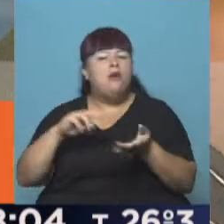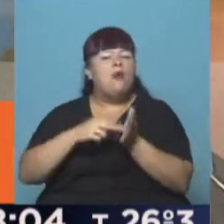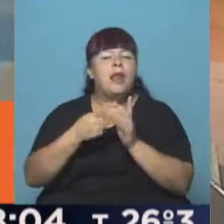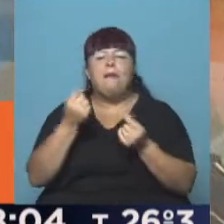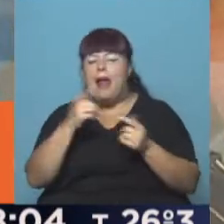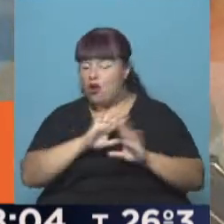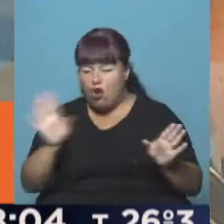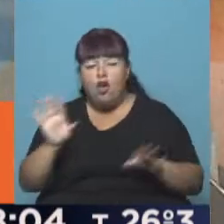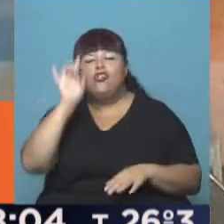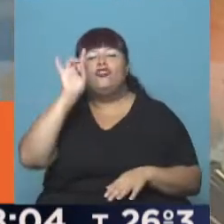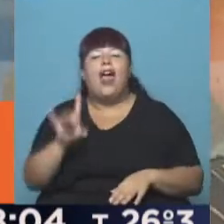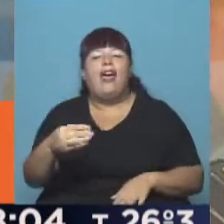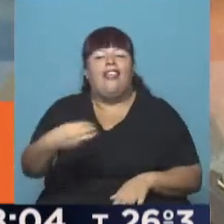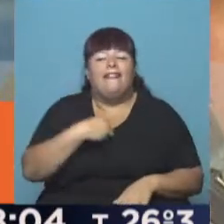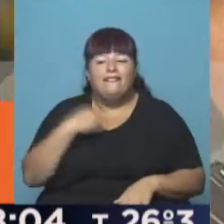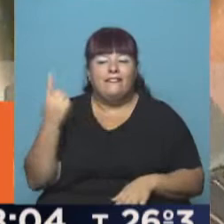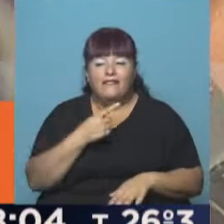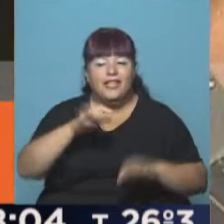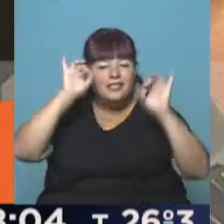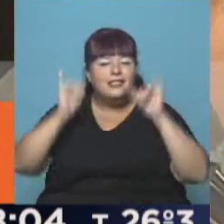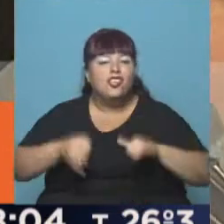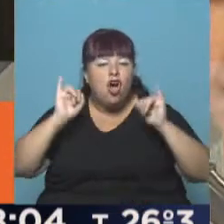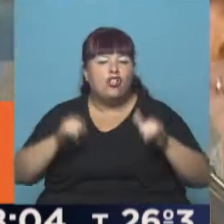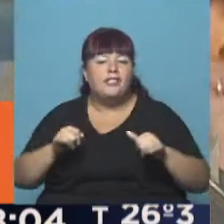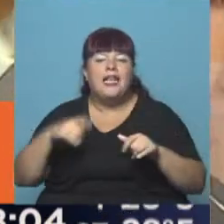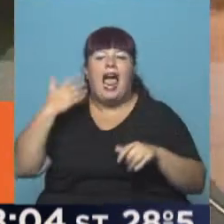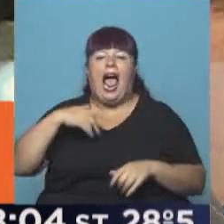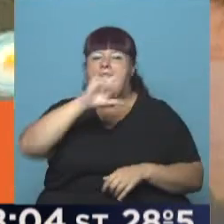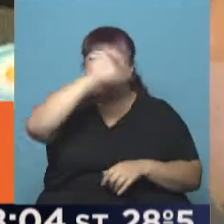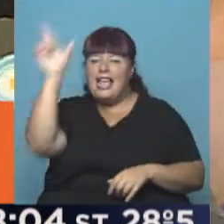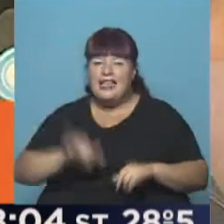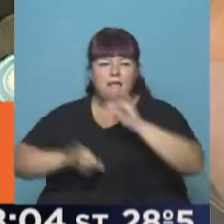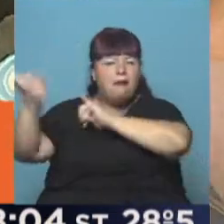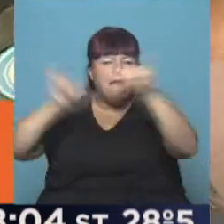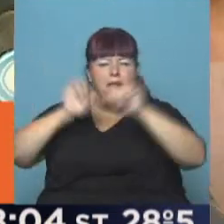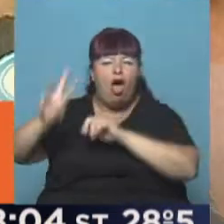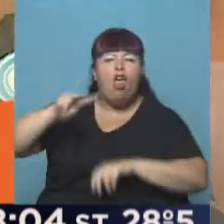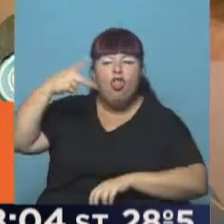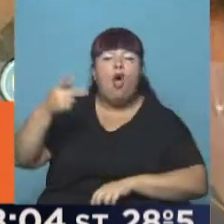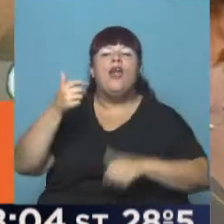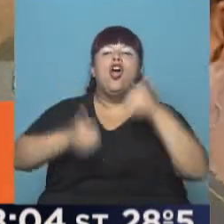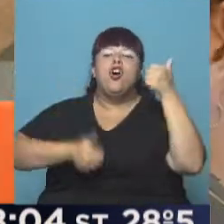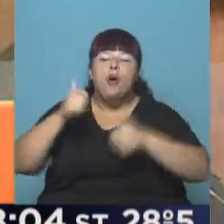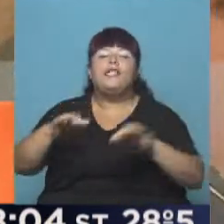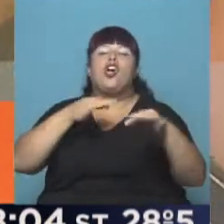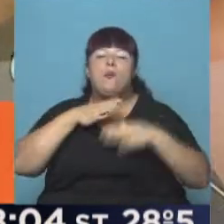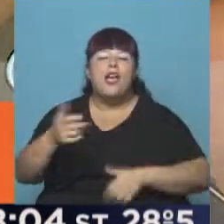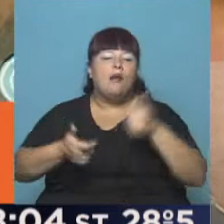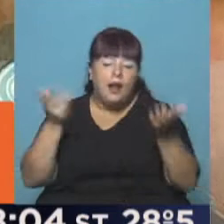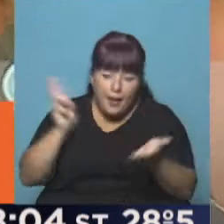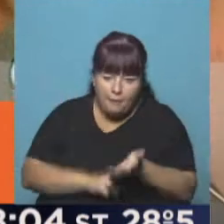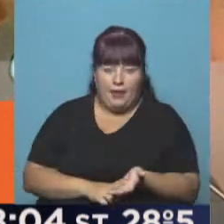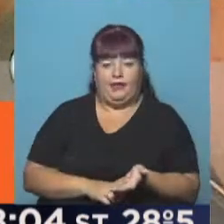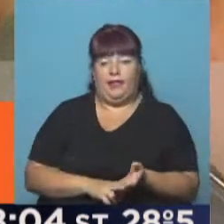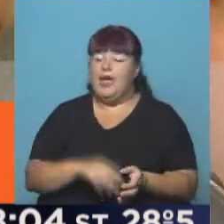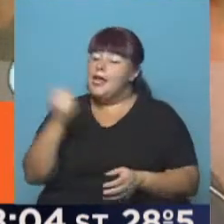lo que hay es la vocación absoluta de conectar el país, multiplicar los vuelos y que compita de vuelta, el que quiera competir. Lo